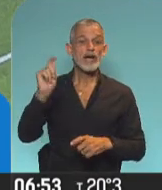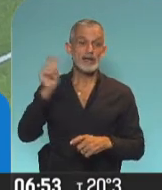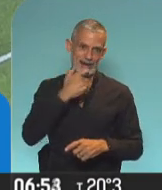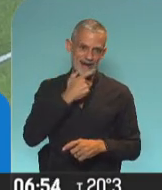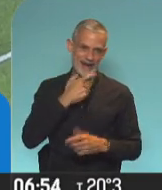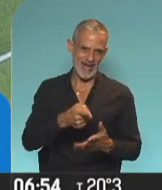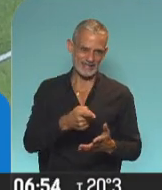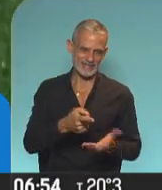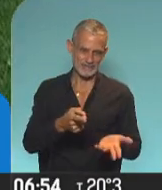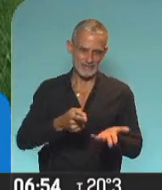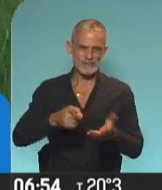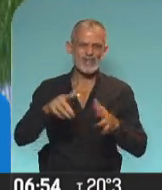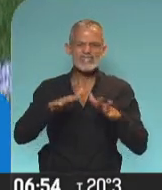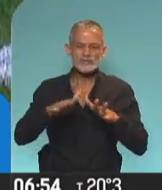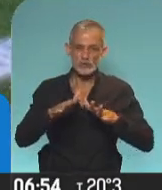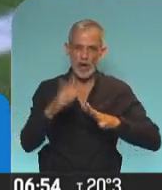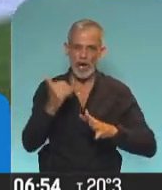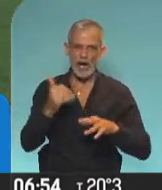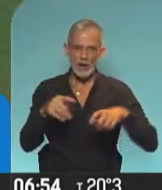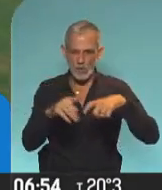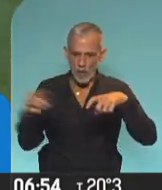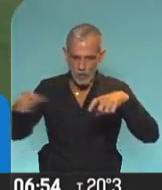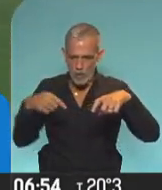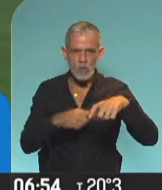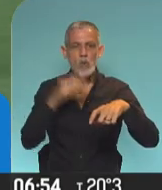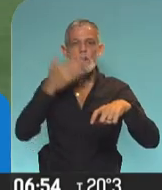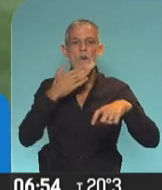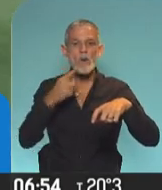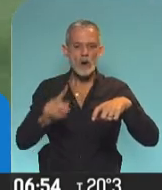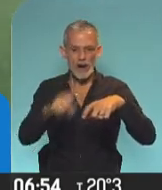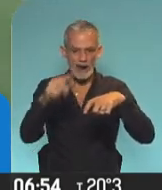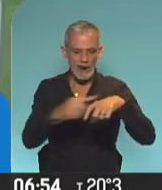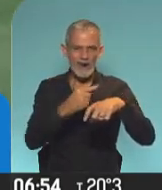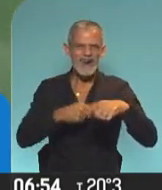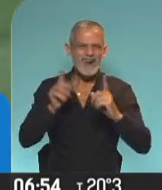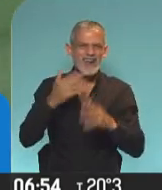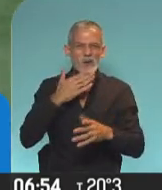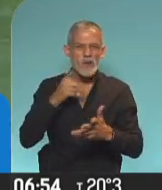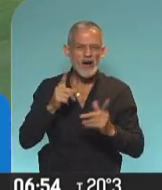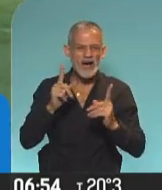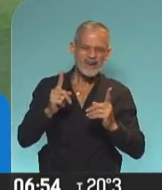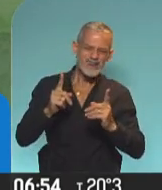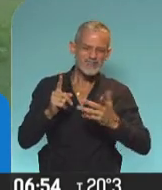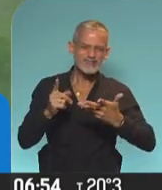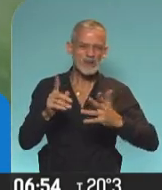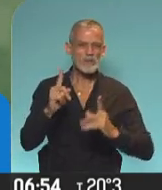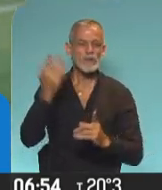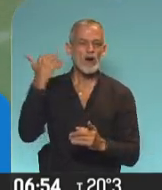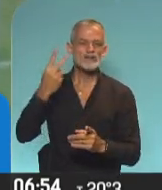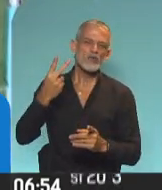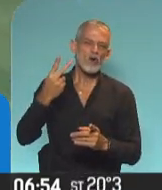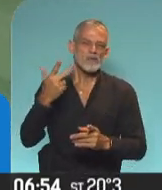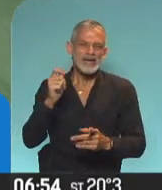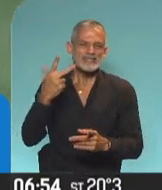Academia, a pesar de las situaciones clarísimas que tuvo Boca. No es el mismo Boca de hace dos o